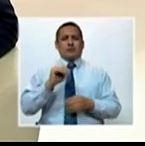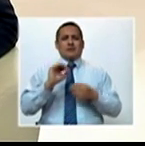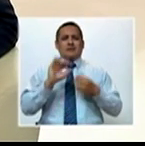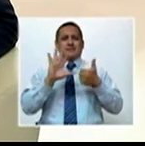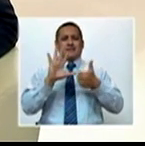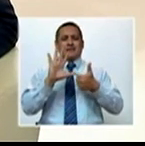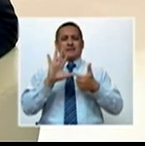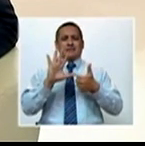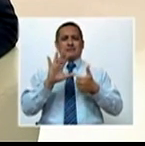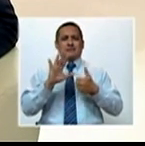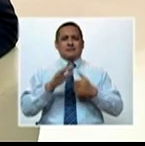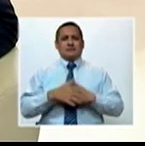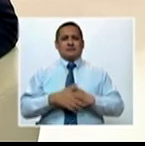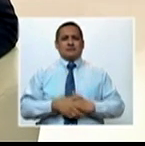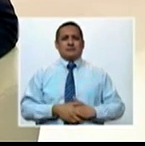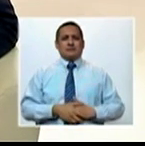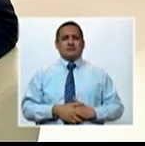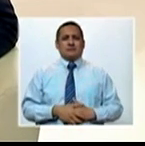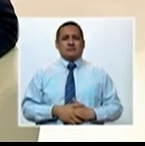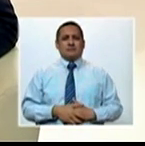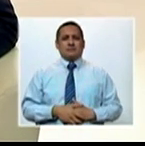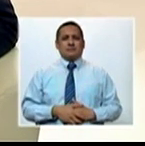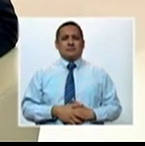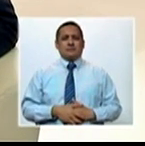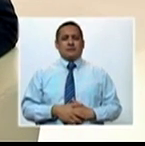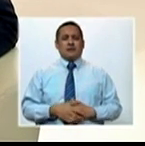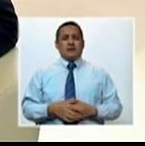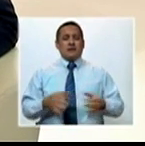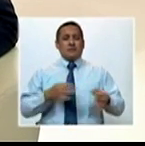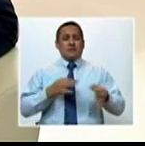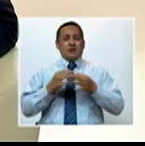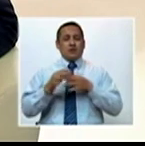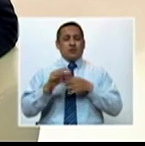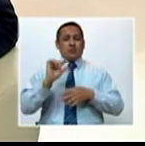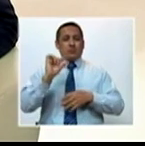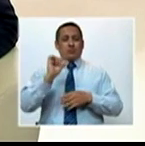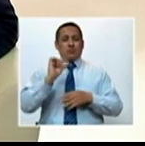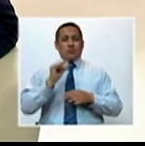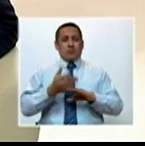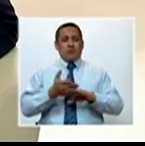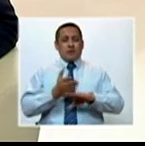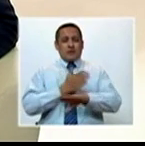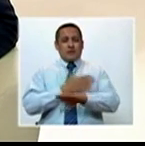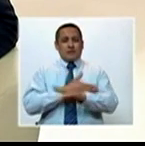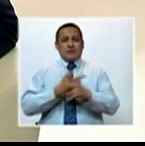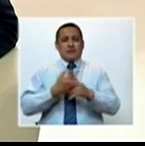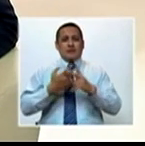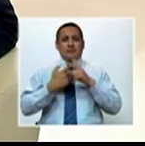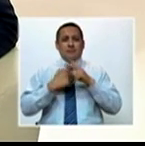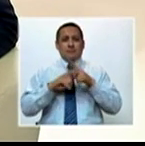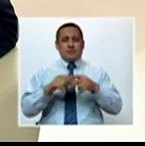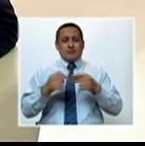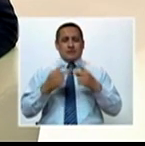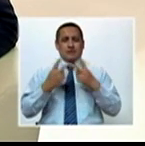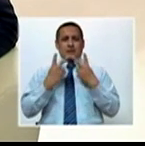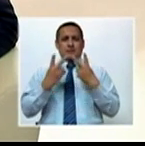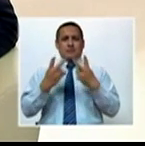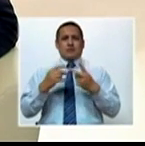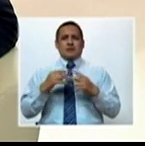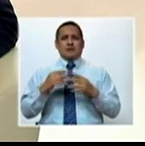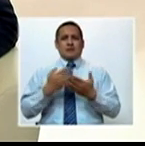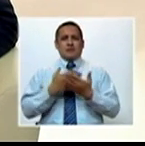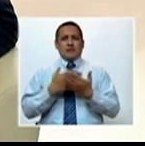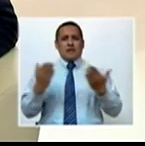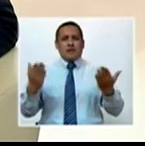Un poco a partir de este caso que quisiera que lo